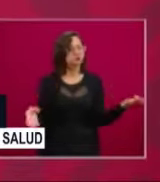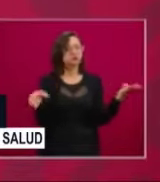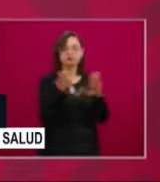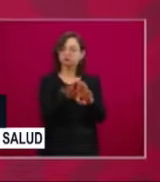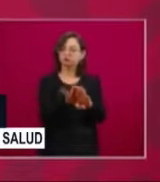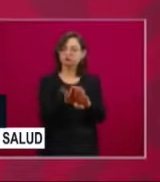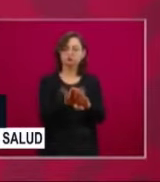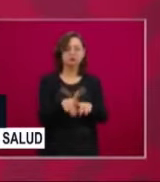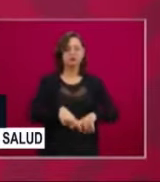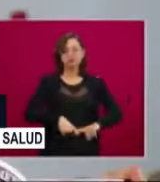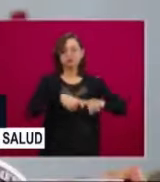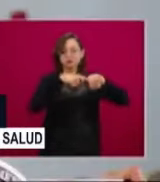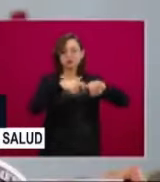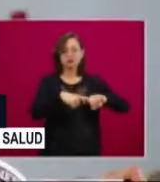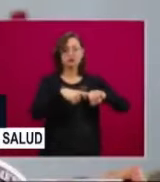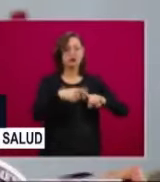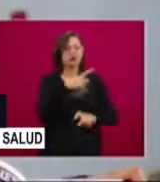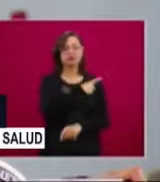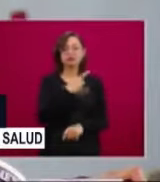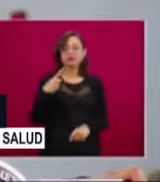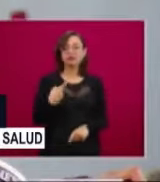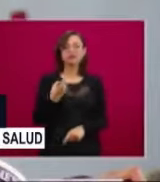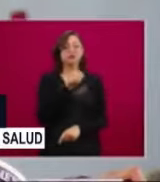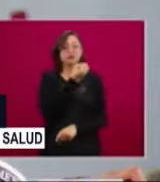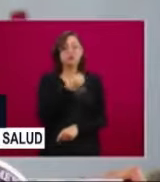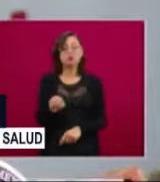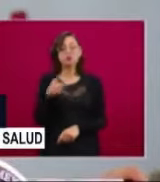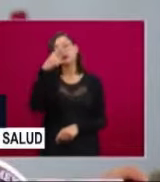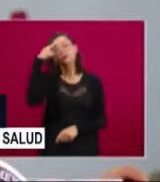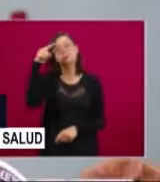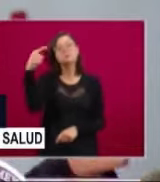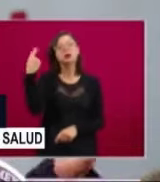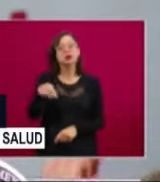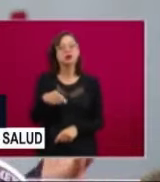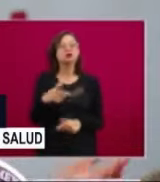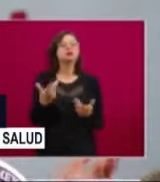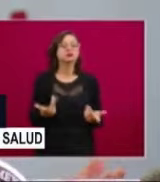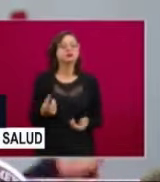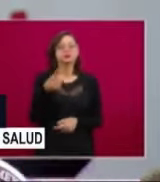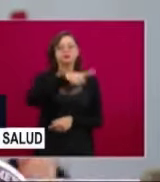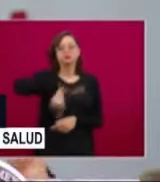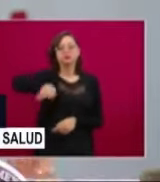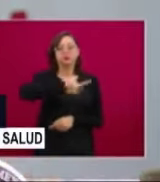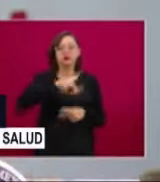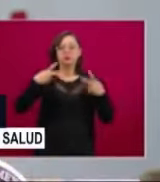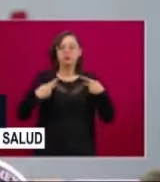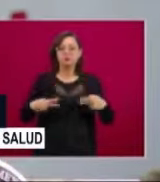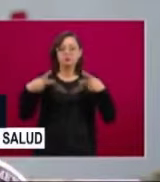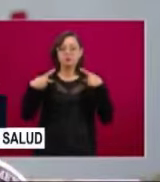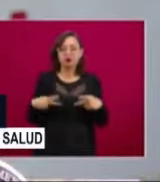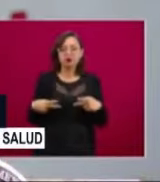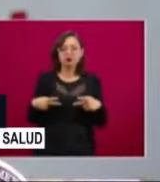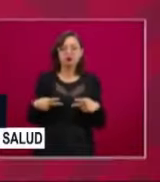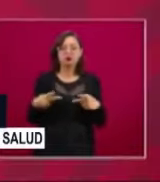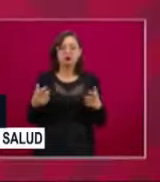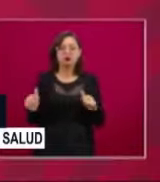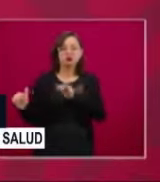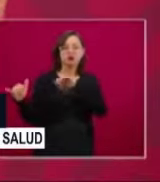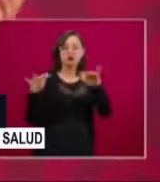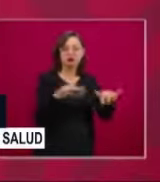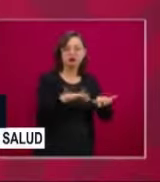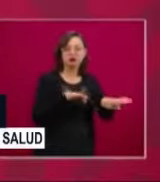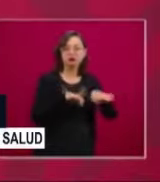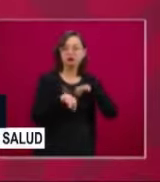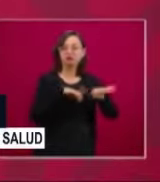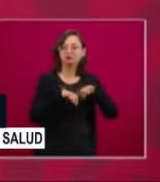permitieron traer las llamadas pruebas pruebas rápidas hay otras entidades que podrían tener ya listas pruebas